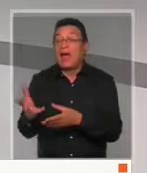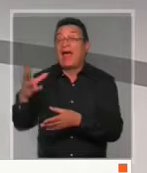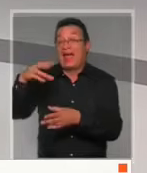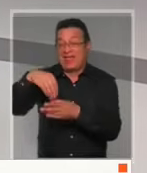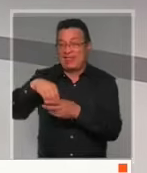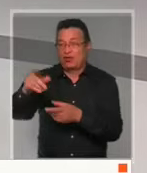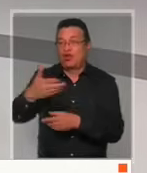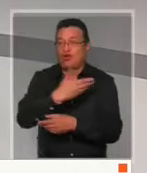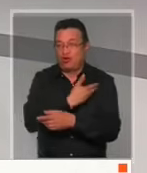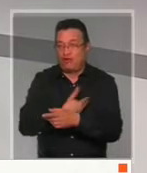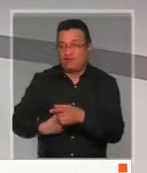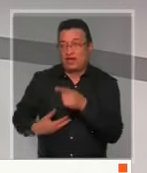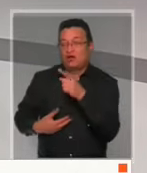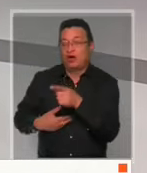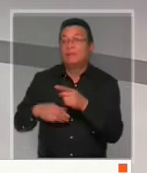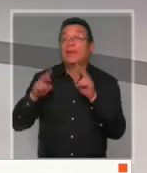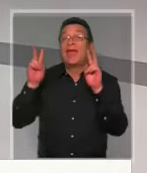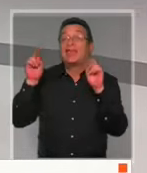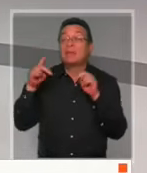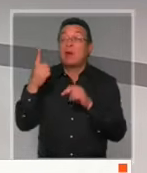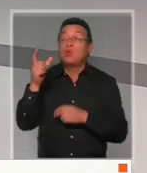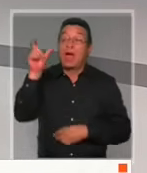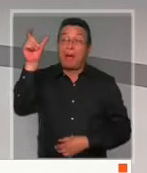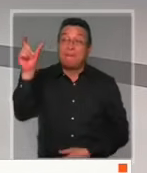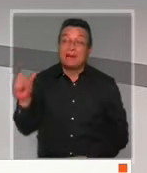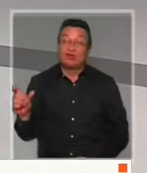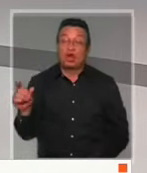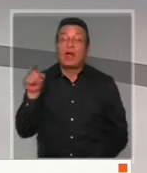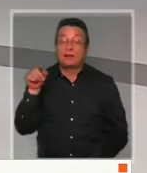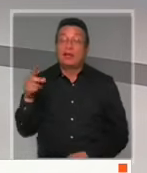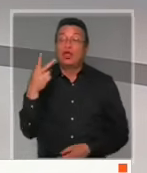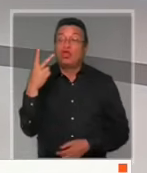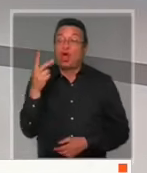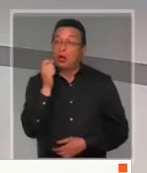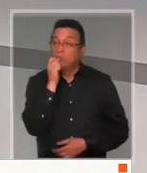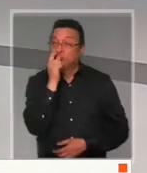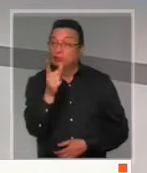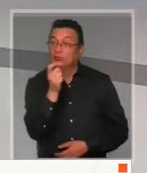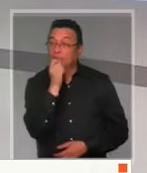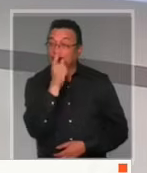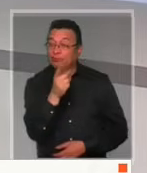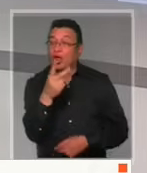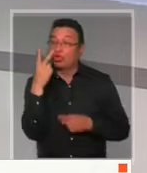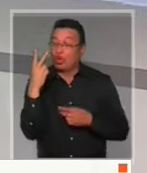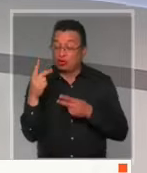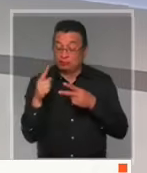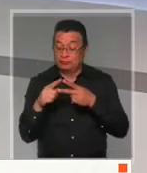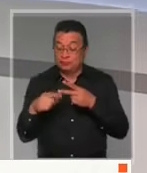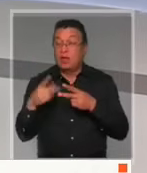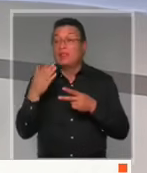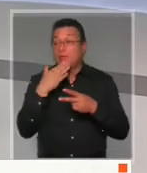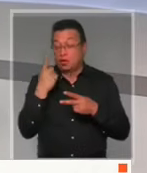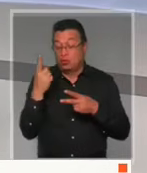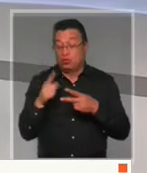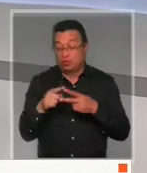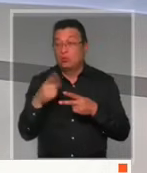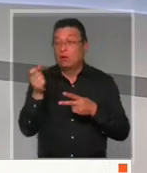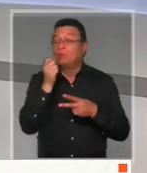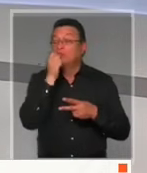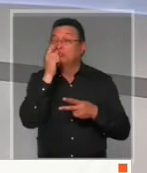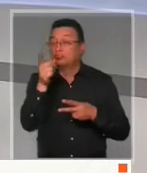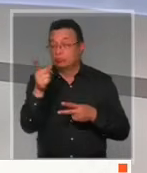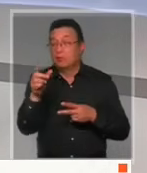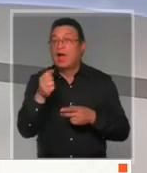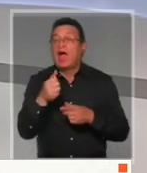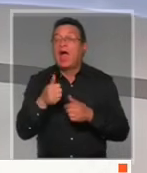el gobierno, respecto de una persona y de dos denuncias, en donde incluso en una de ellas, estamos hablando también de denuncias de